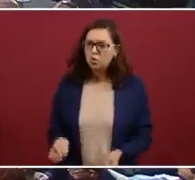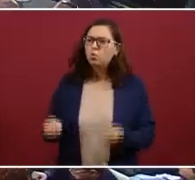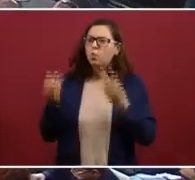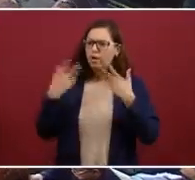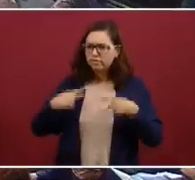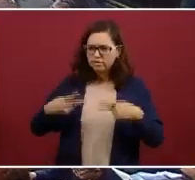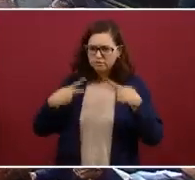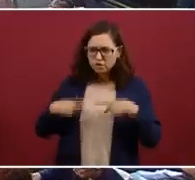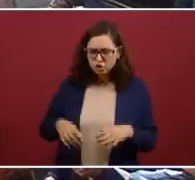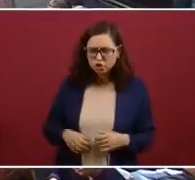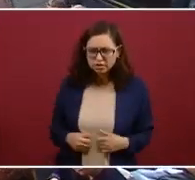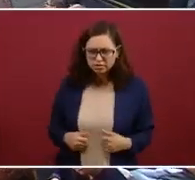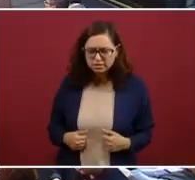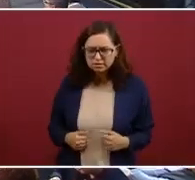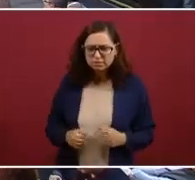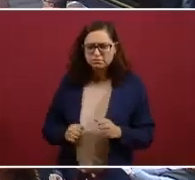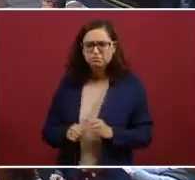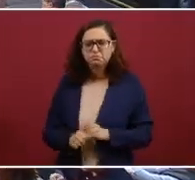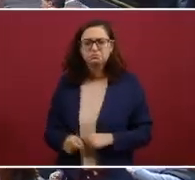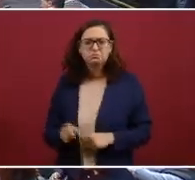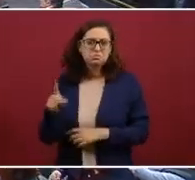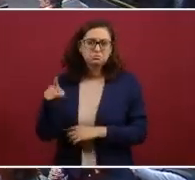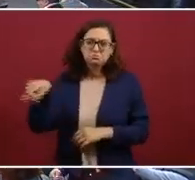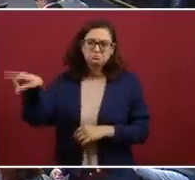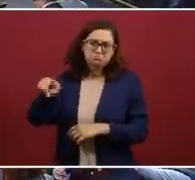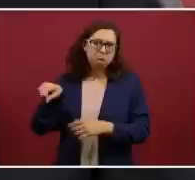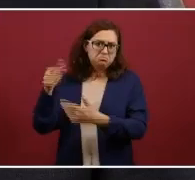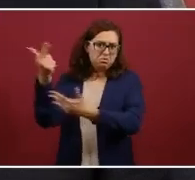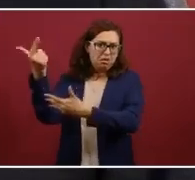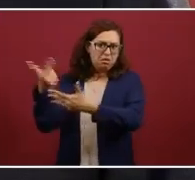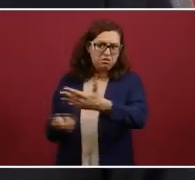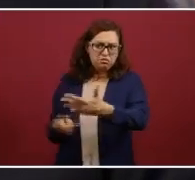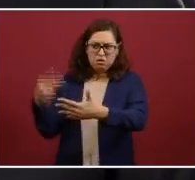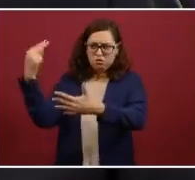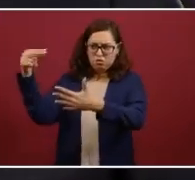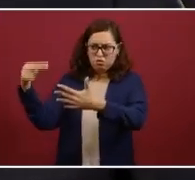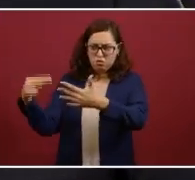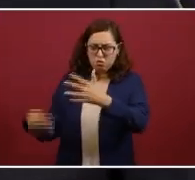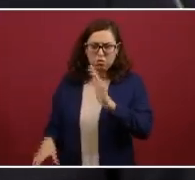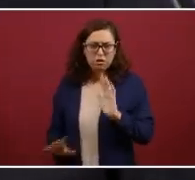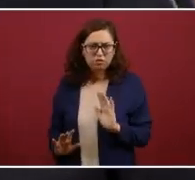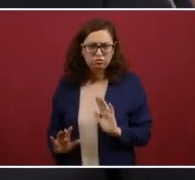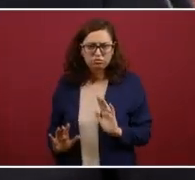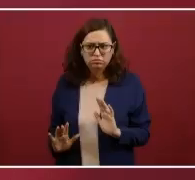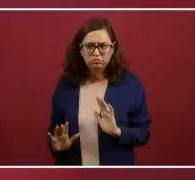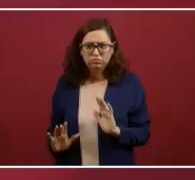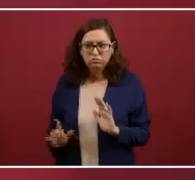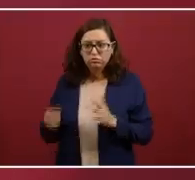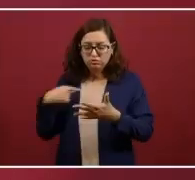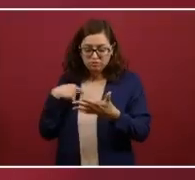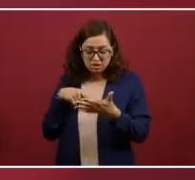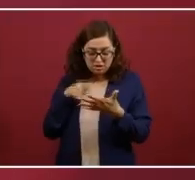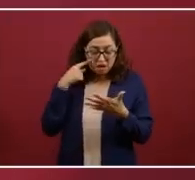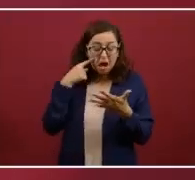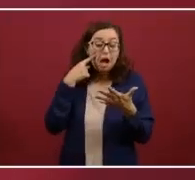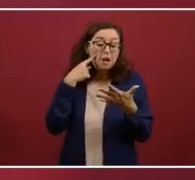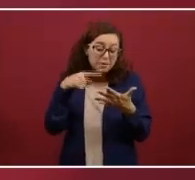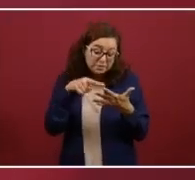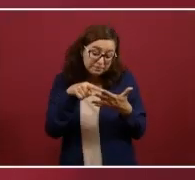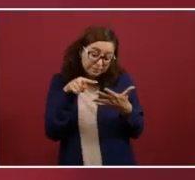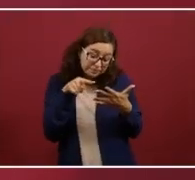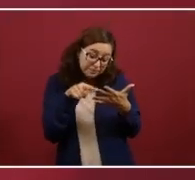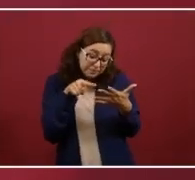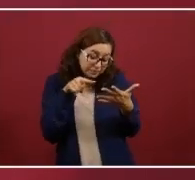vienen? Pues ellos lo deciden. No tengo tiempo para estar